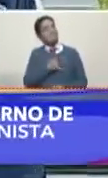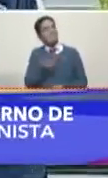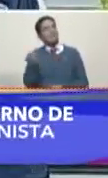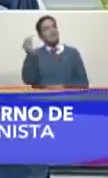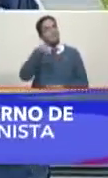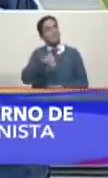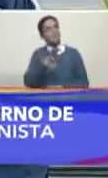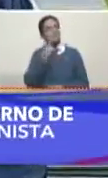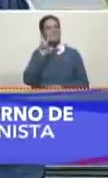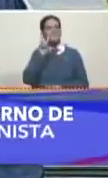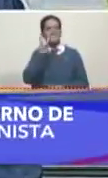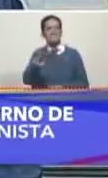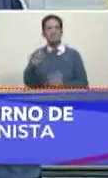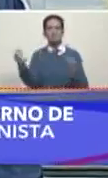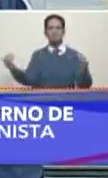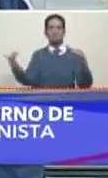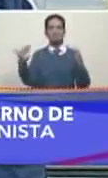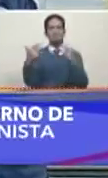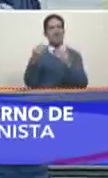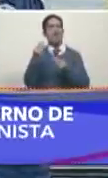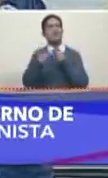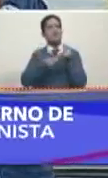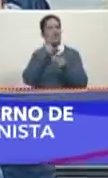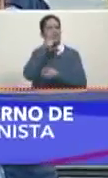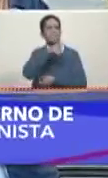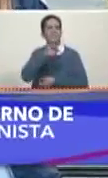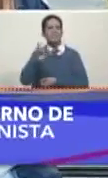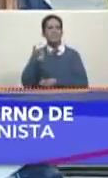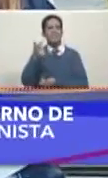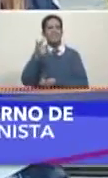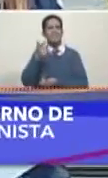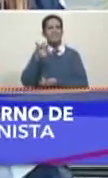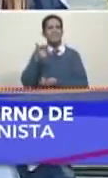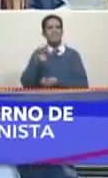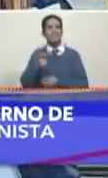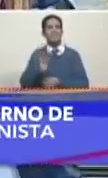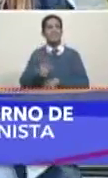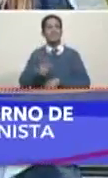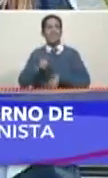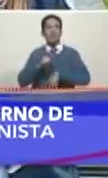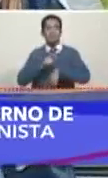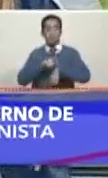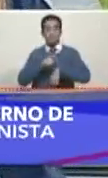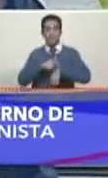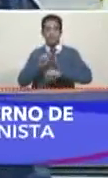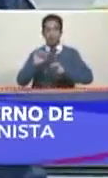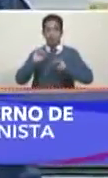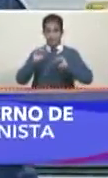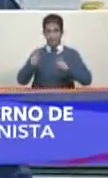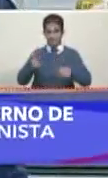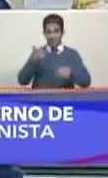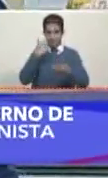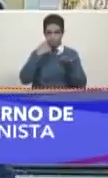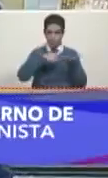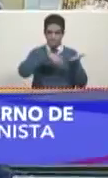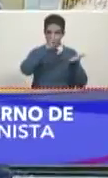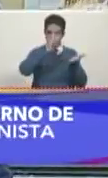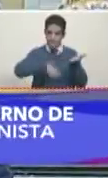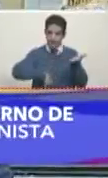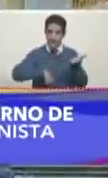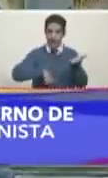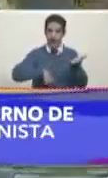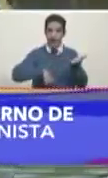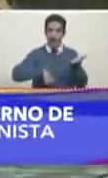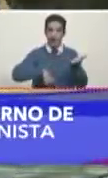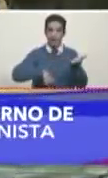vimos a este pueblo cómo salió desde el mismo momento en el que se abrió el proceso para firmar